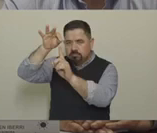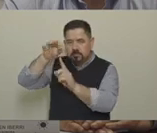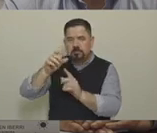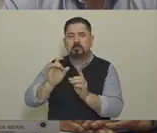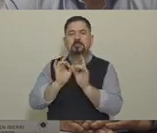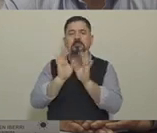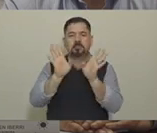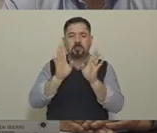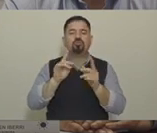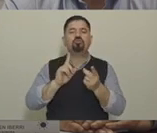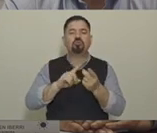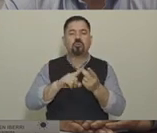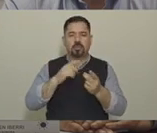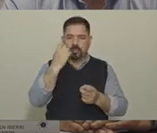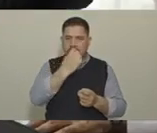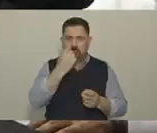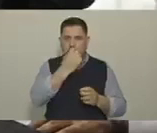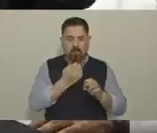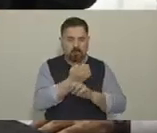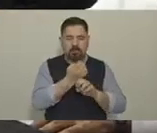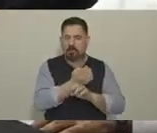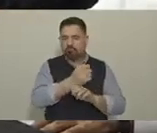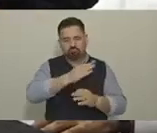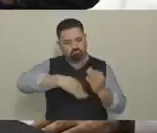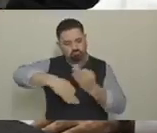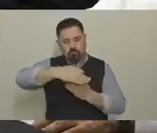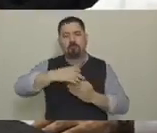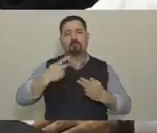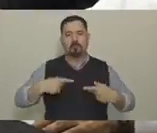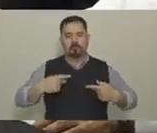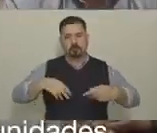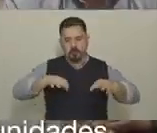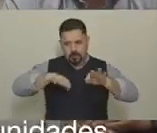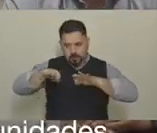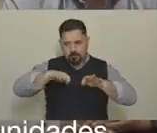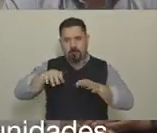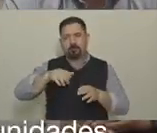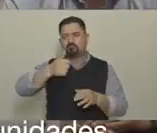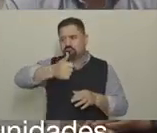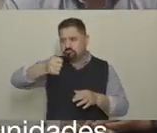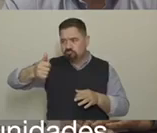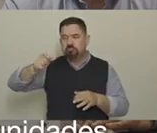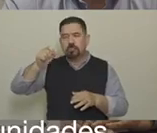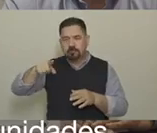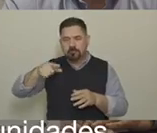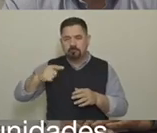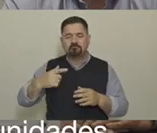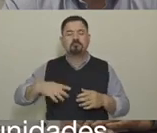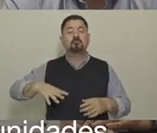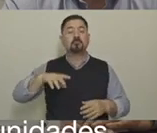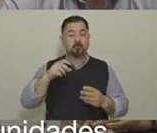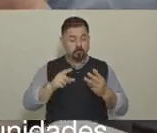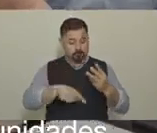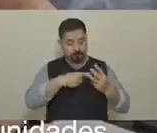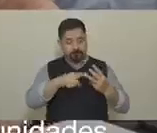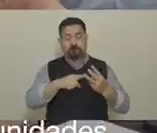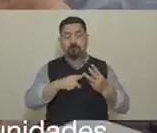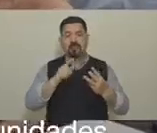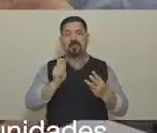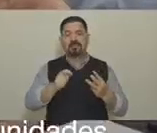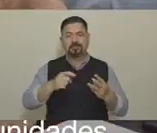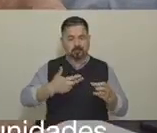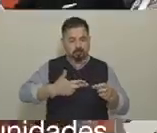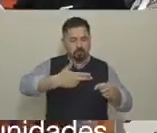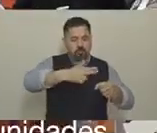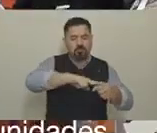la totalidad de las escuelas del estado y centros de trabajo. Tercera, vamos a reforzar las diversas